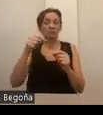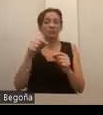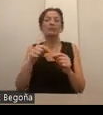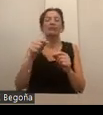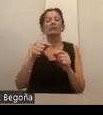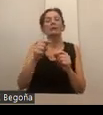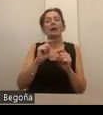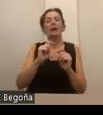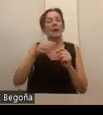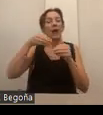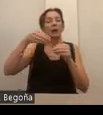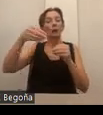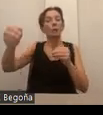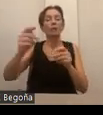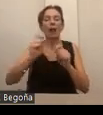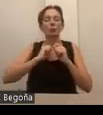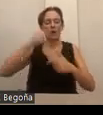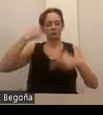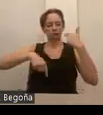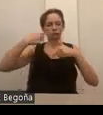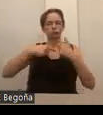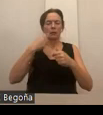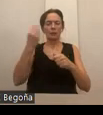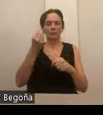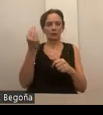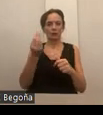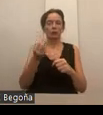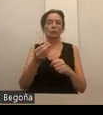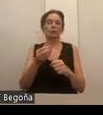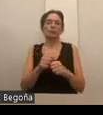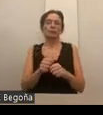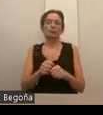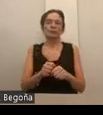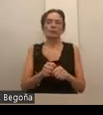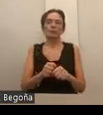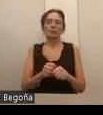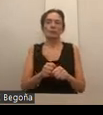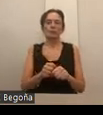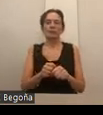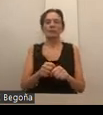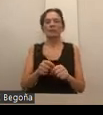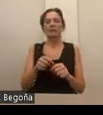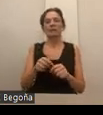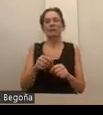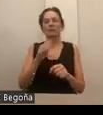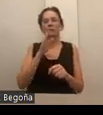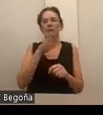plazo, sea asociado directamente a diabetes, como vemos en estos casos, o simplemente por la